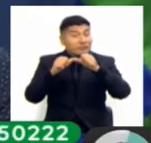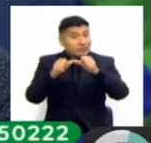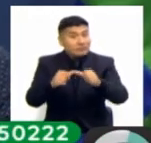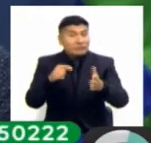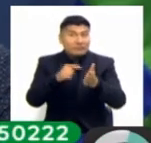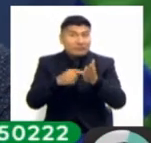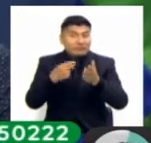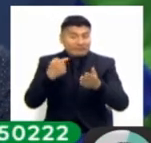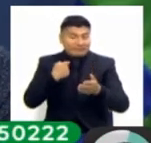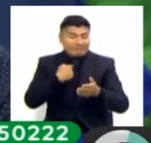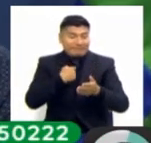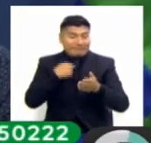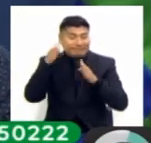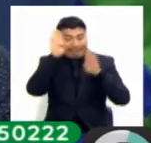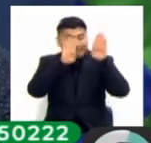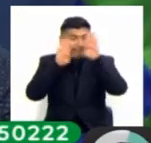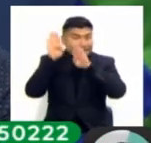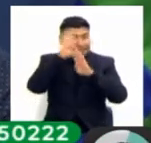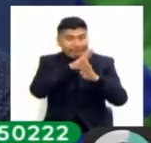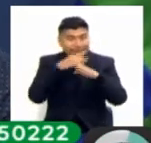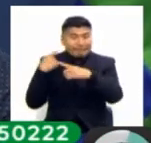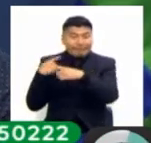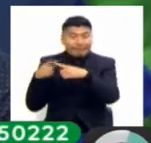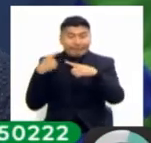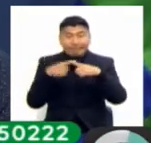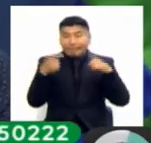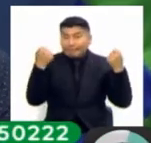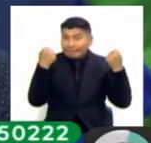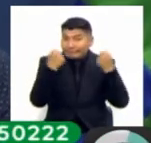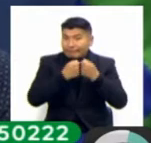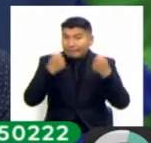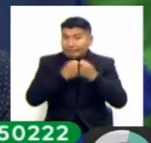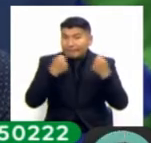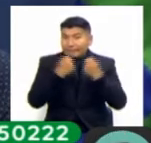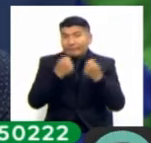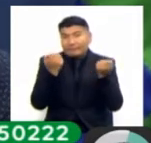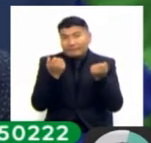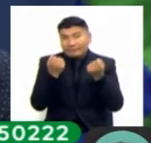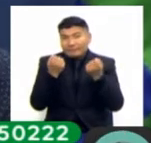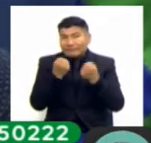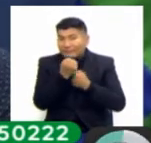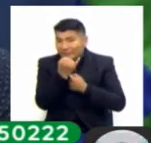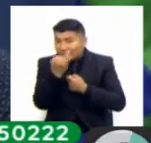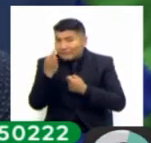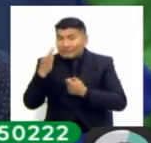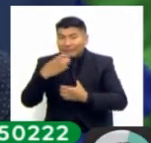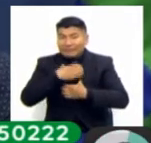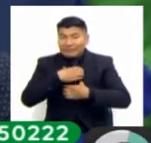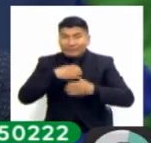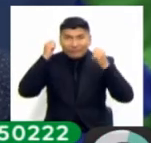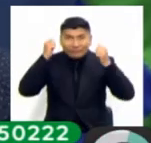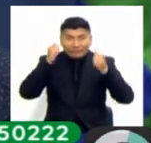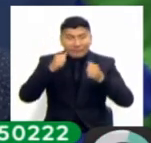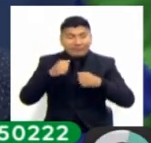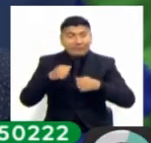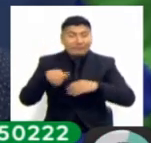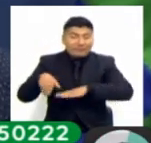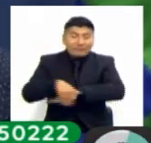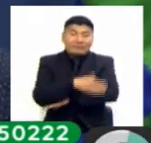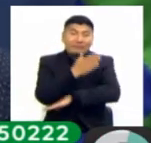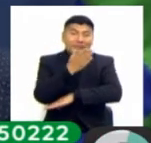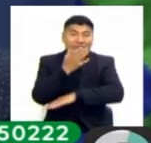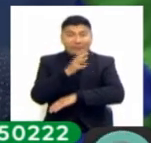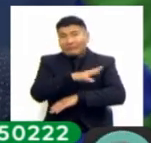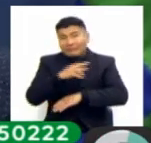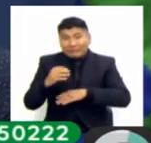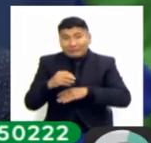nos preocupa, los hechos de violencia, las expresiones violentas en las manifestaciones y